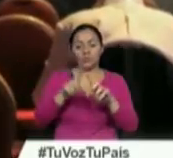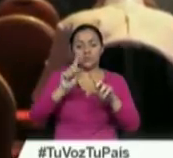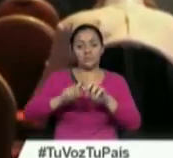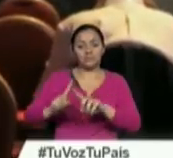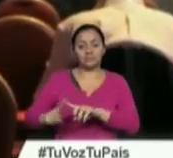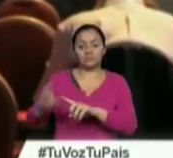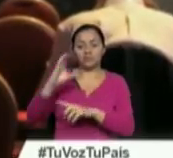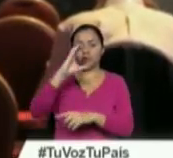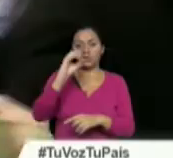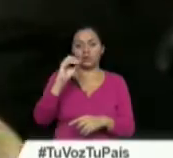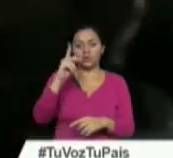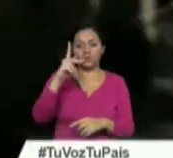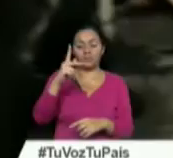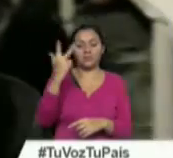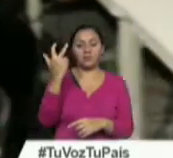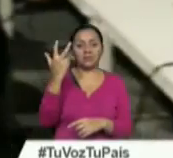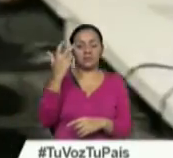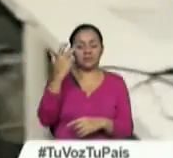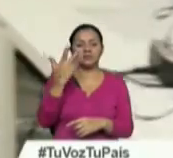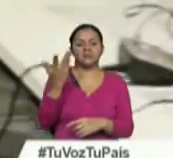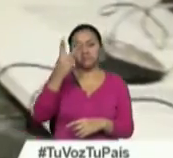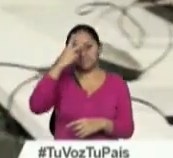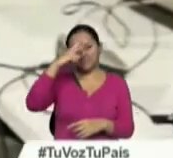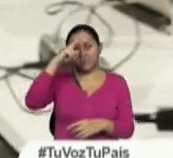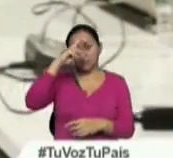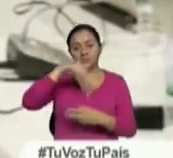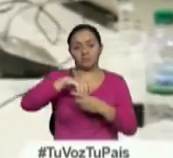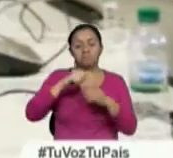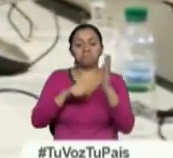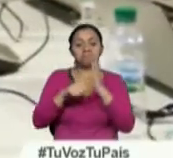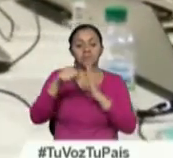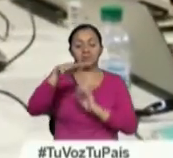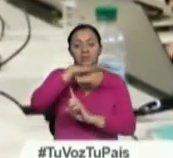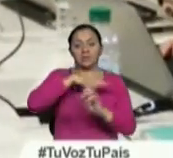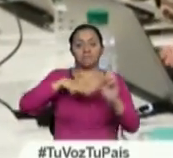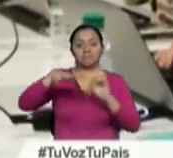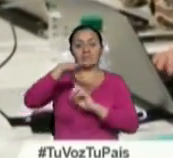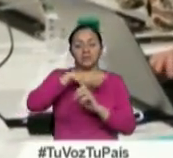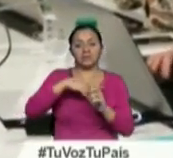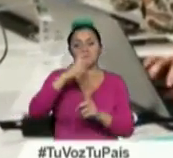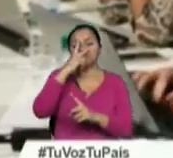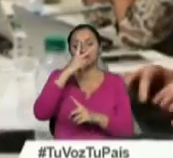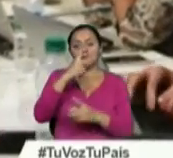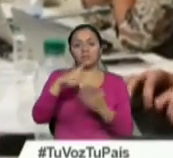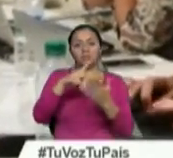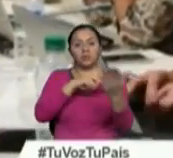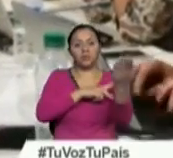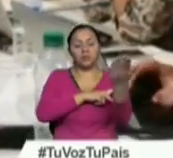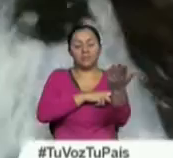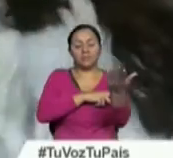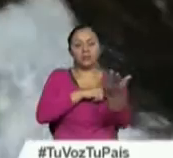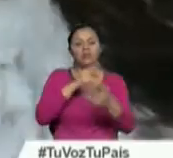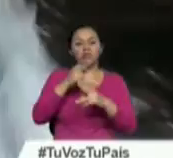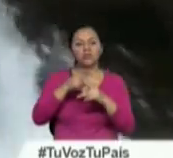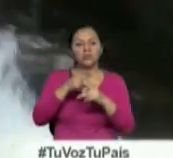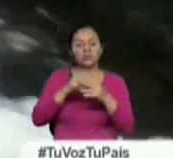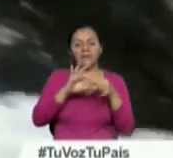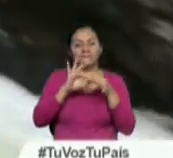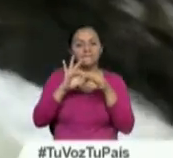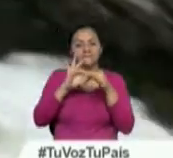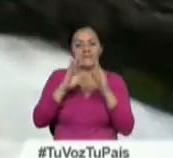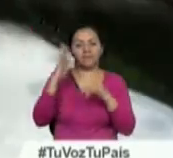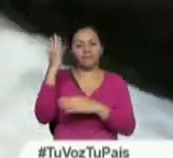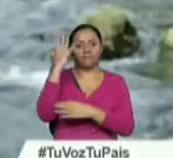Biodiversidad COP13 que se desarrolla en Cancún, el ministro del Ambiente, Walter García, se refirió al programa Socio Bosque, el mismo que fortalece